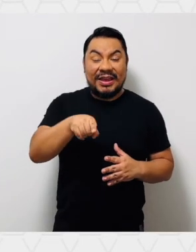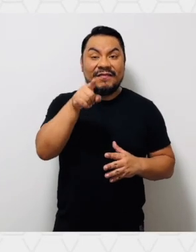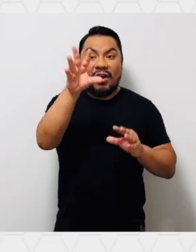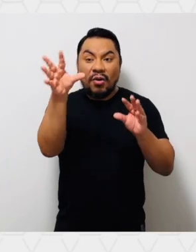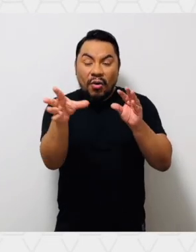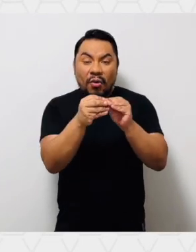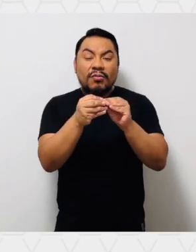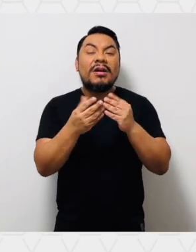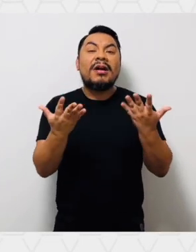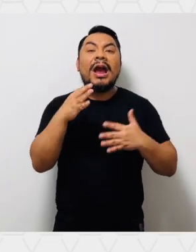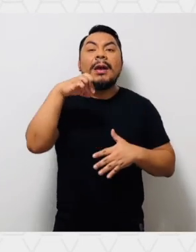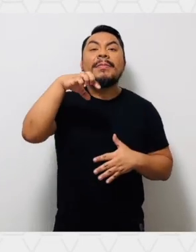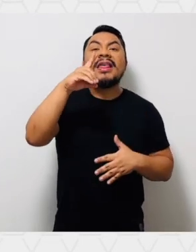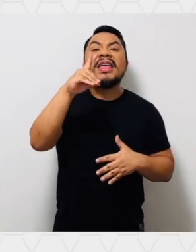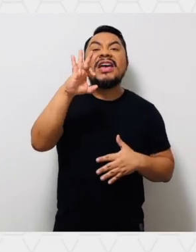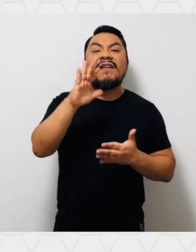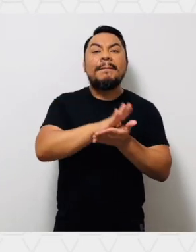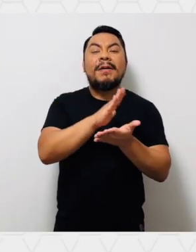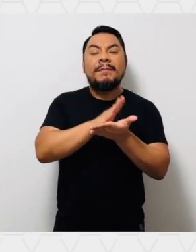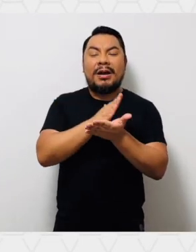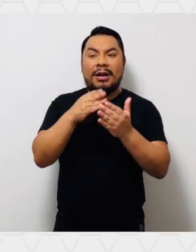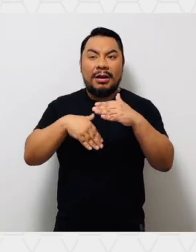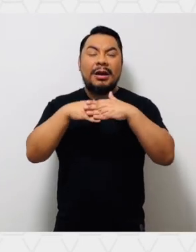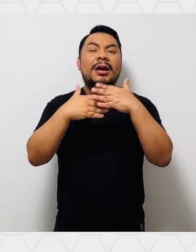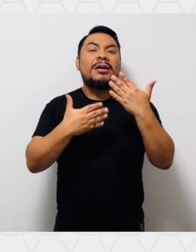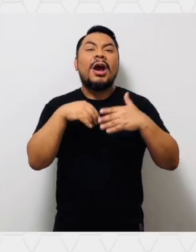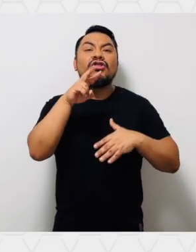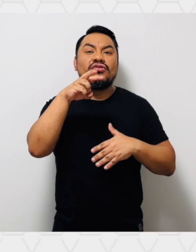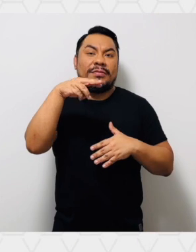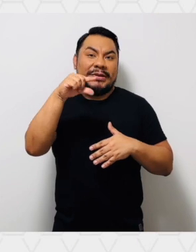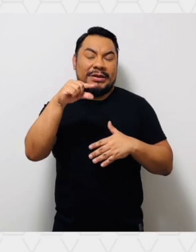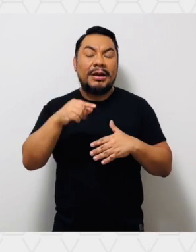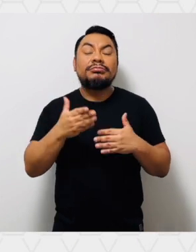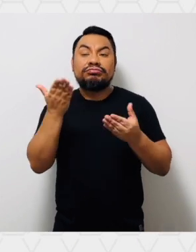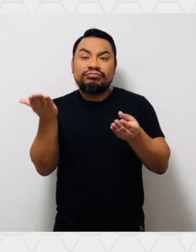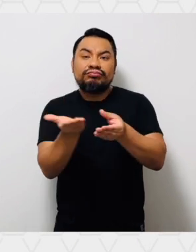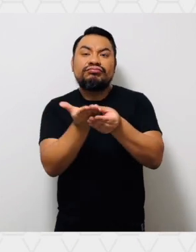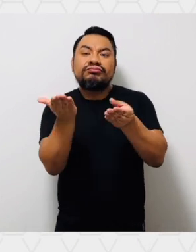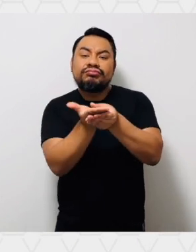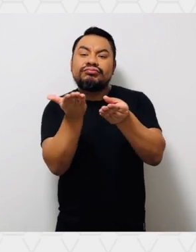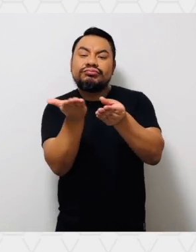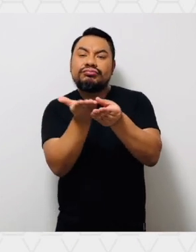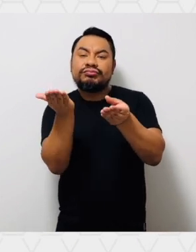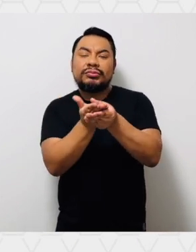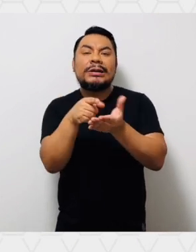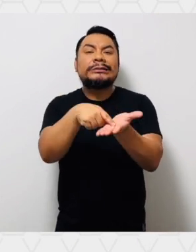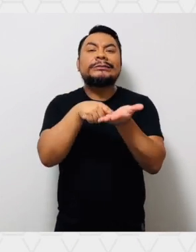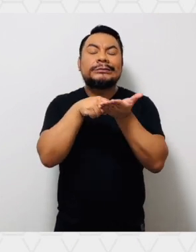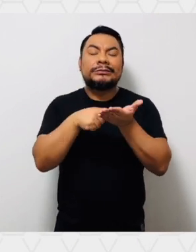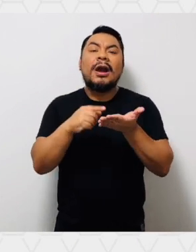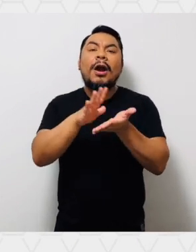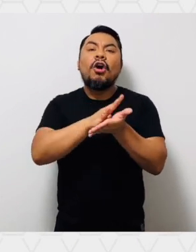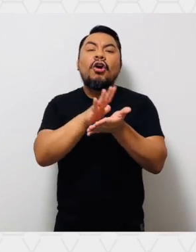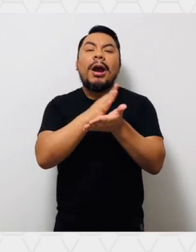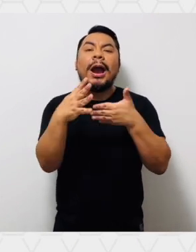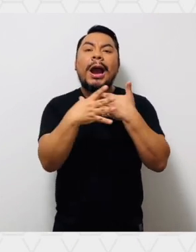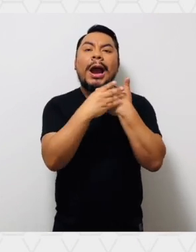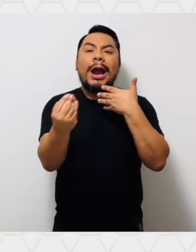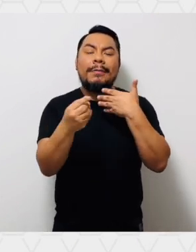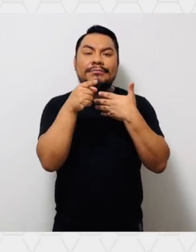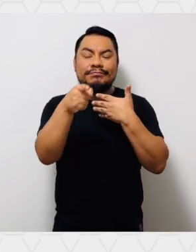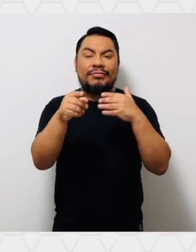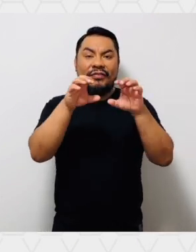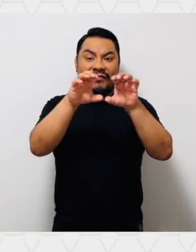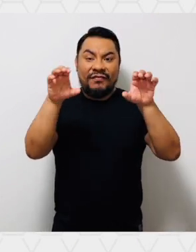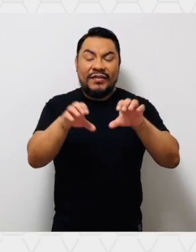Aquí debes adjuntar, en formato PDF con un peso máximo de 2 megas, los documentos obligatorios solicitados, como la copia simple de